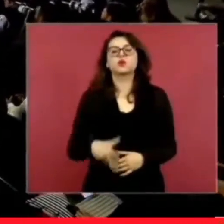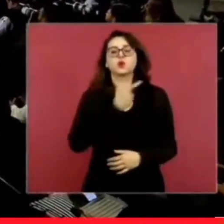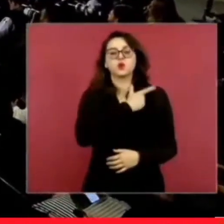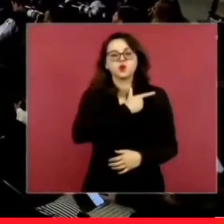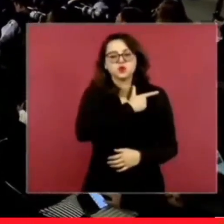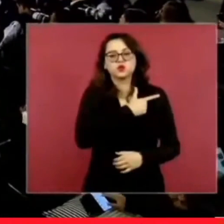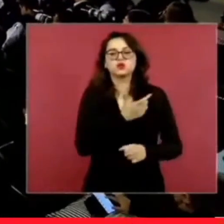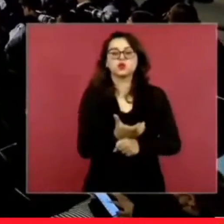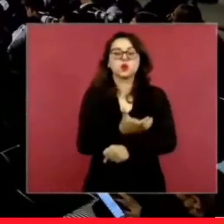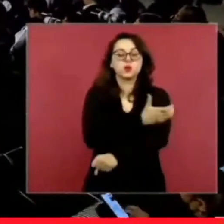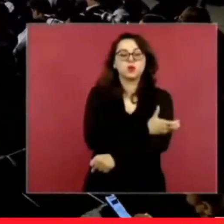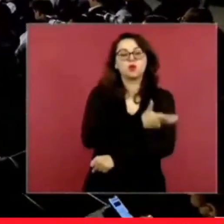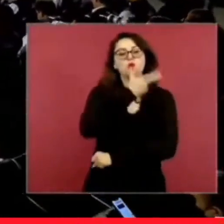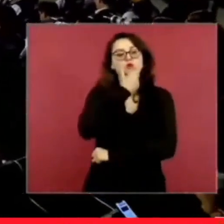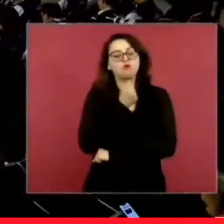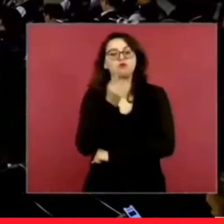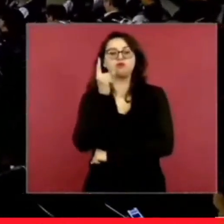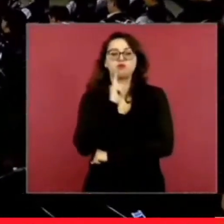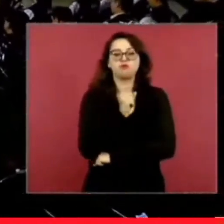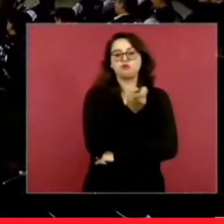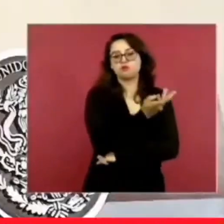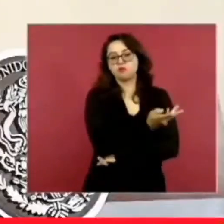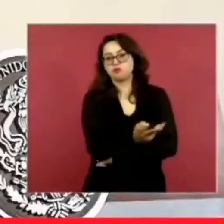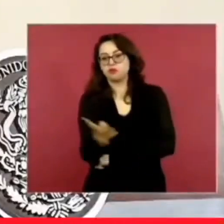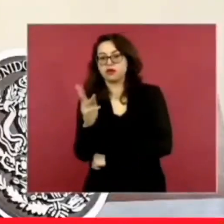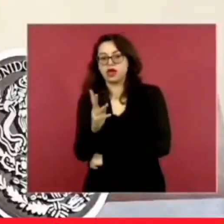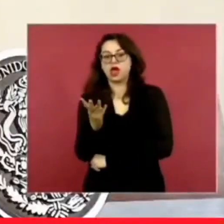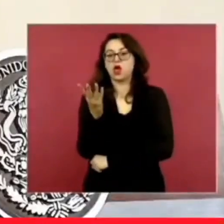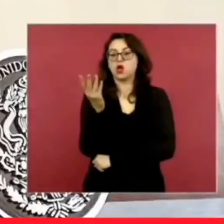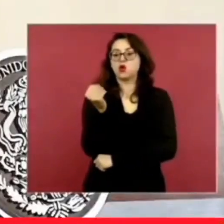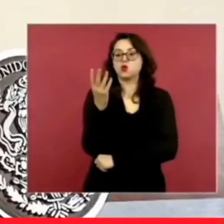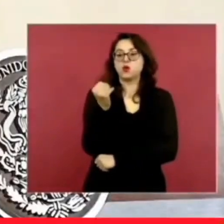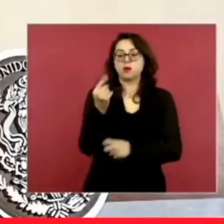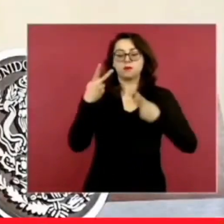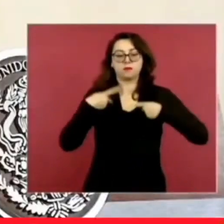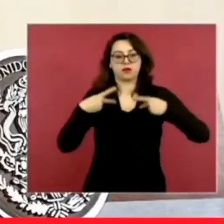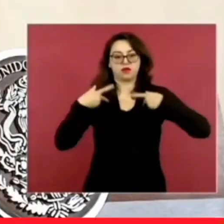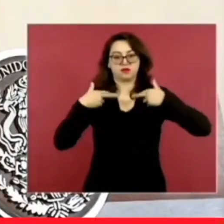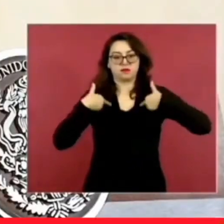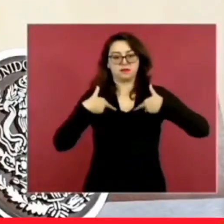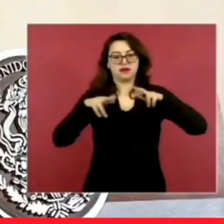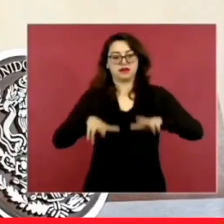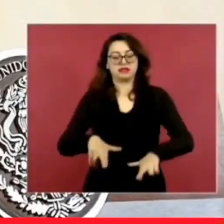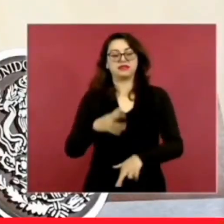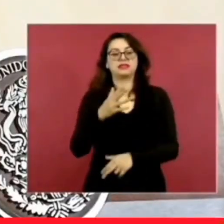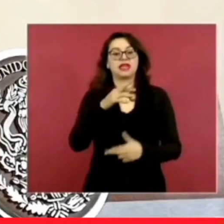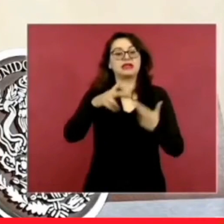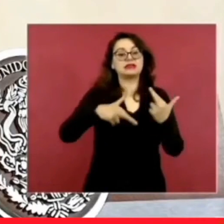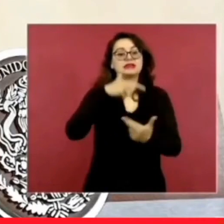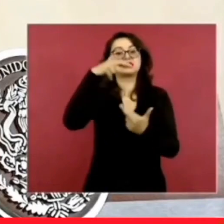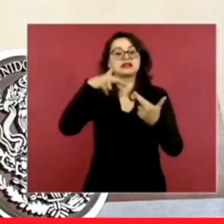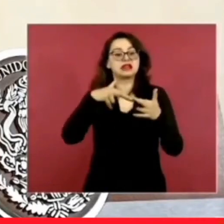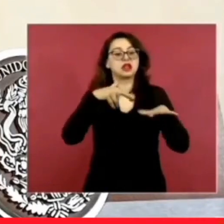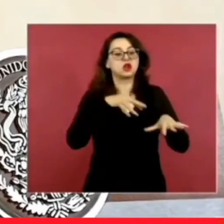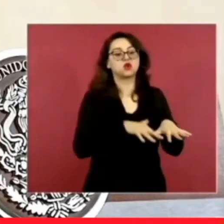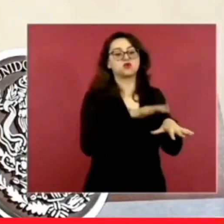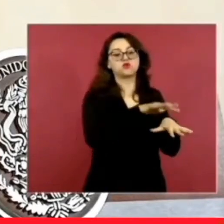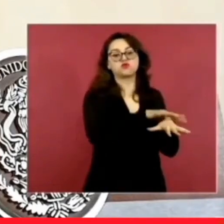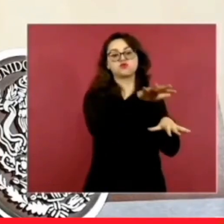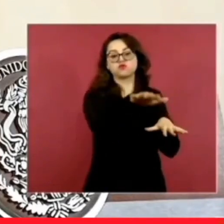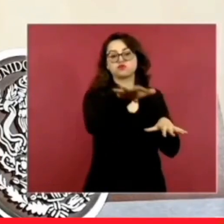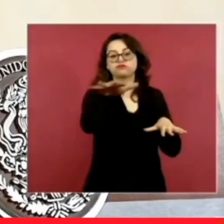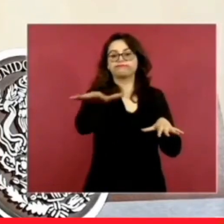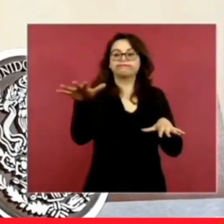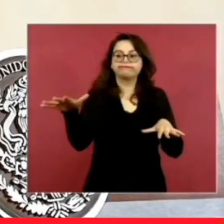a mis compañeros. El día de hoy nos acompañan los 9 regionales que se encargan de trabajar directamente con las y los directores de